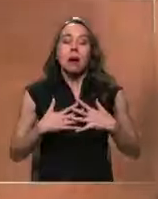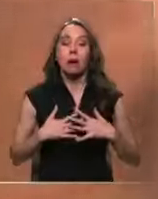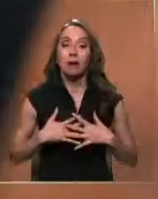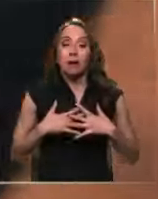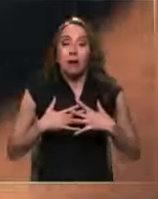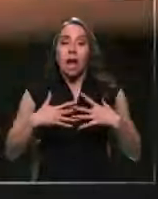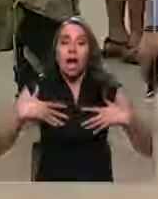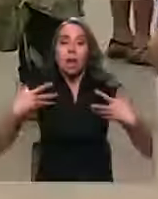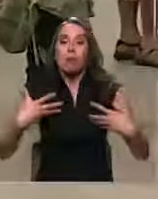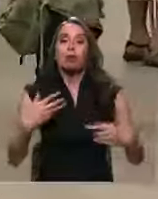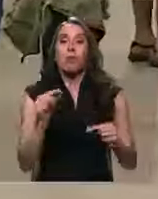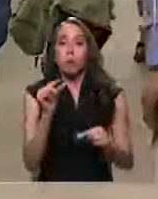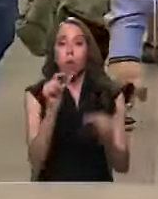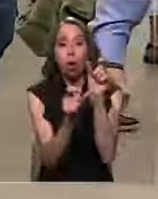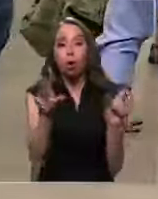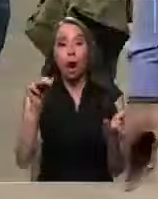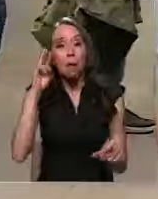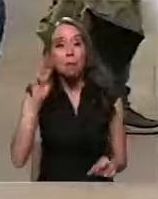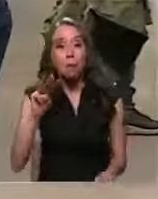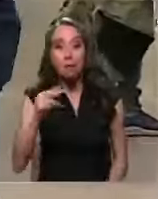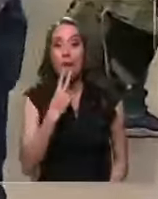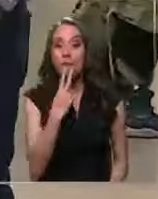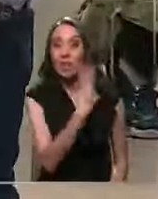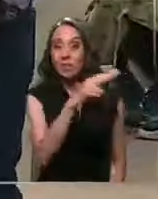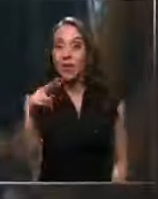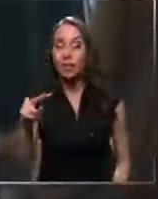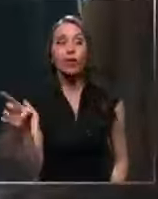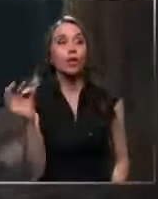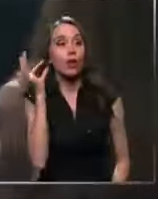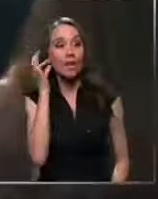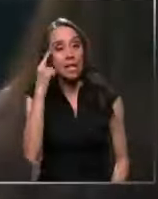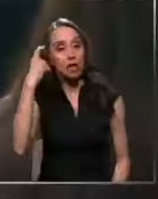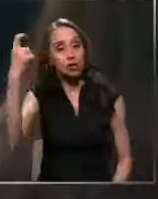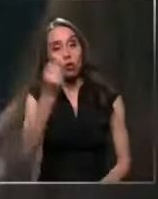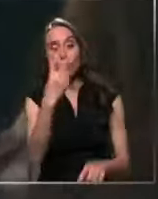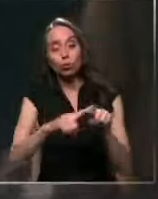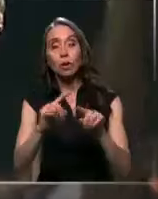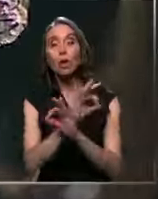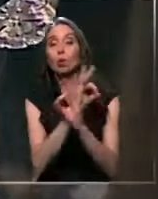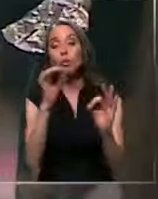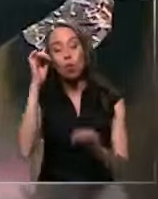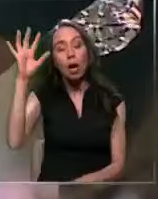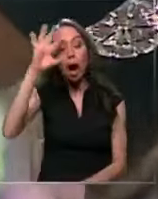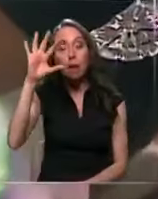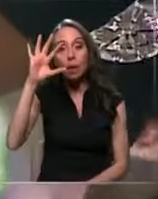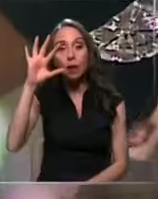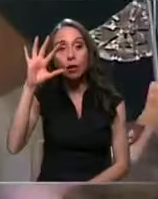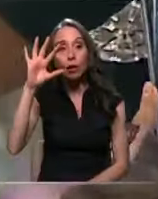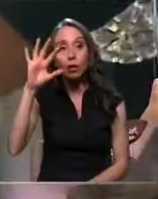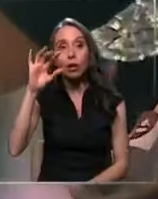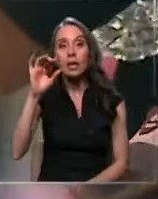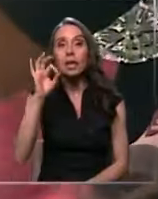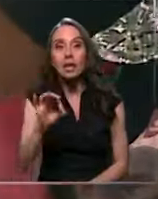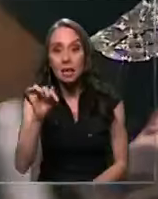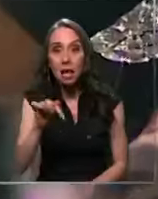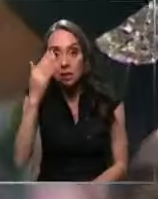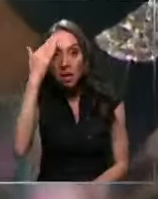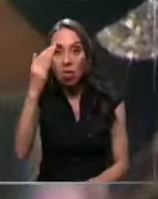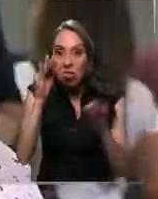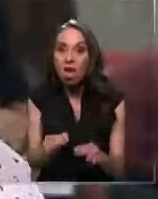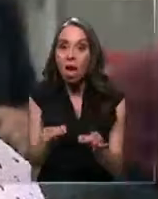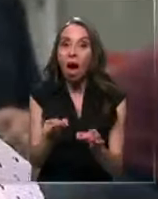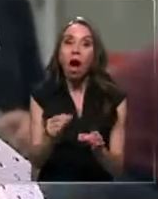han experimentado en sus vidas. Teresa, aunque lo soñó muchas veces, nunca imaginó que realmente llegaría este día.